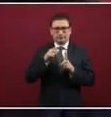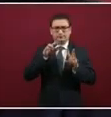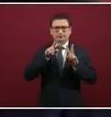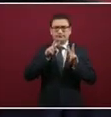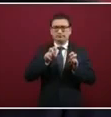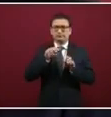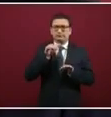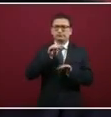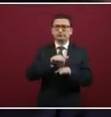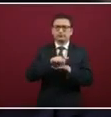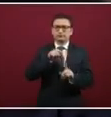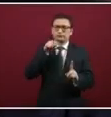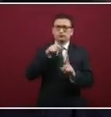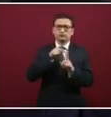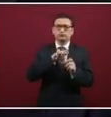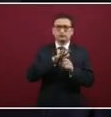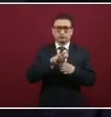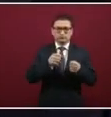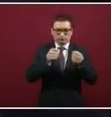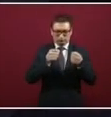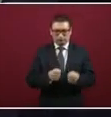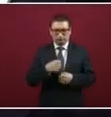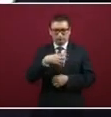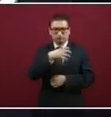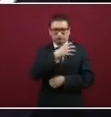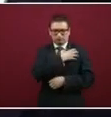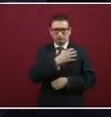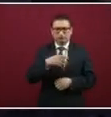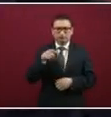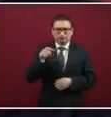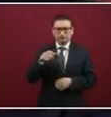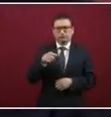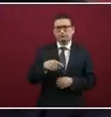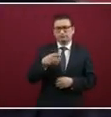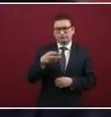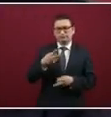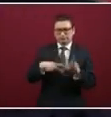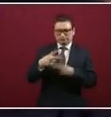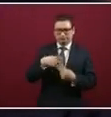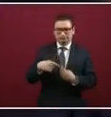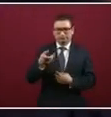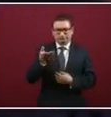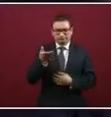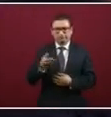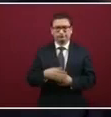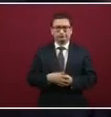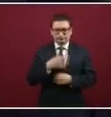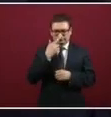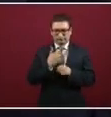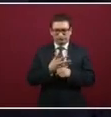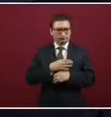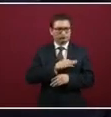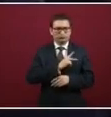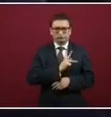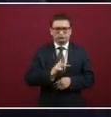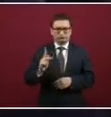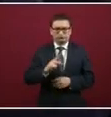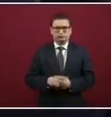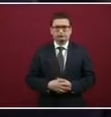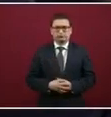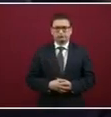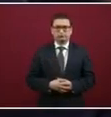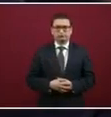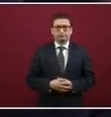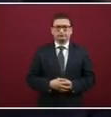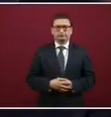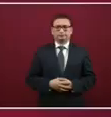y estuvo el general encargado de la Guardia Nacional y todos. Hay veces